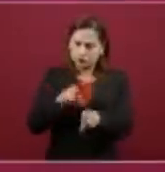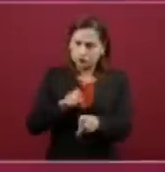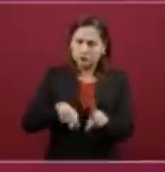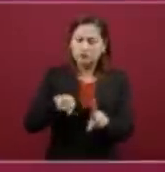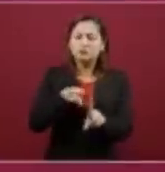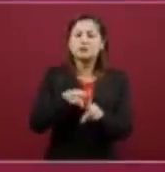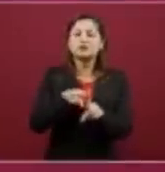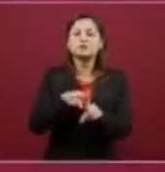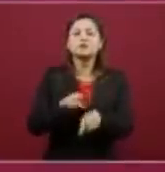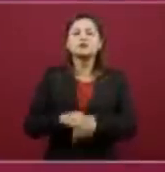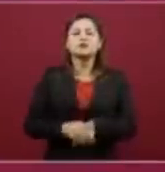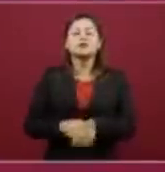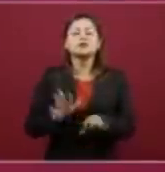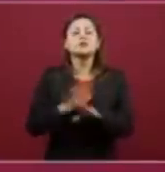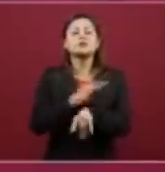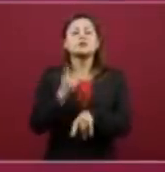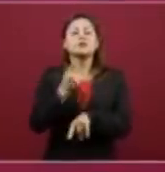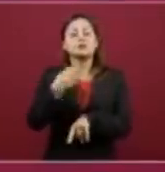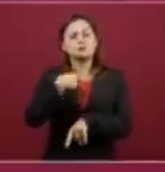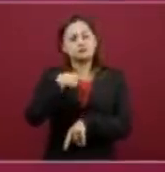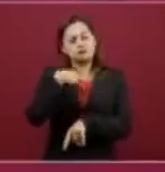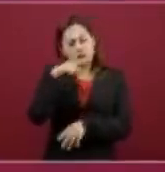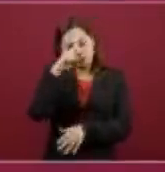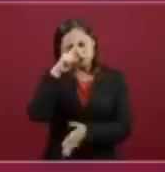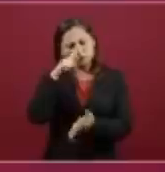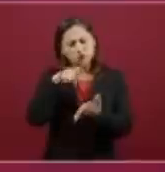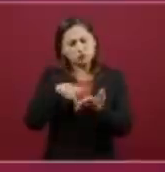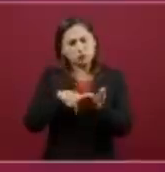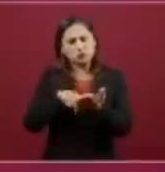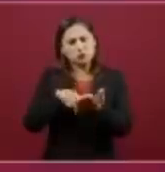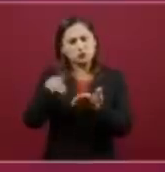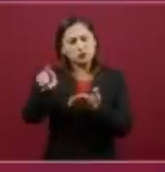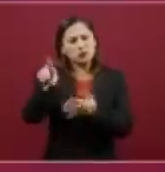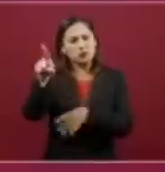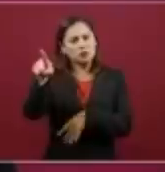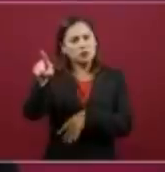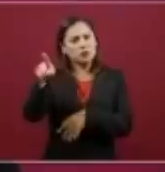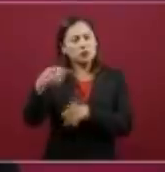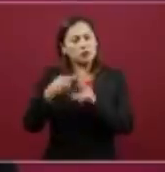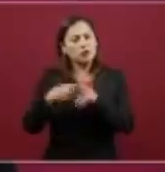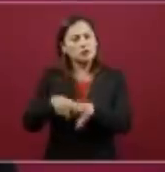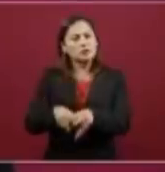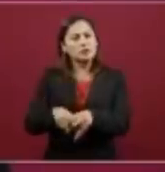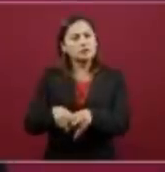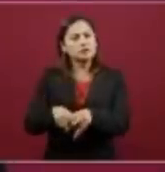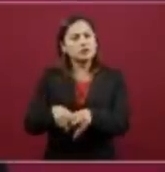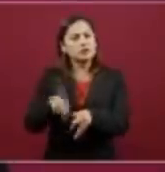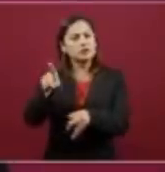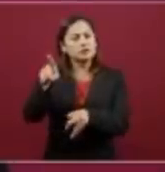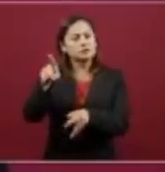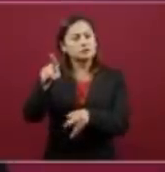tengo entendido que empiecen las elecciones el día primero de